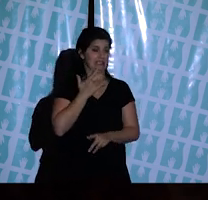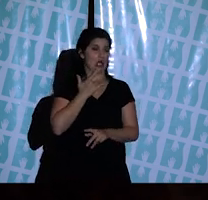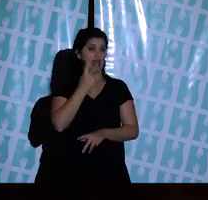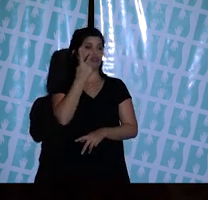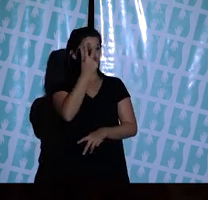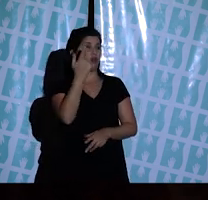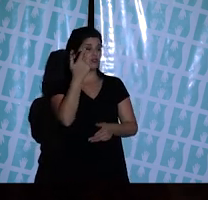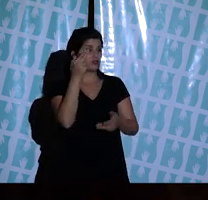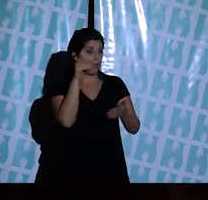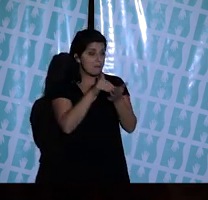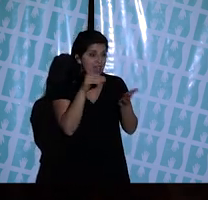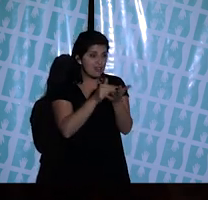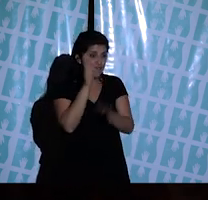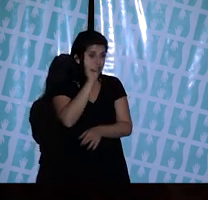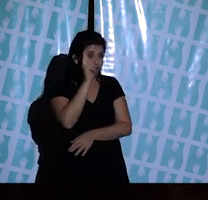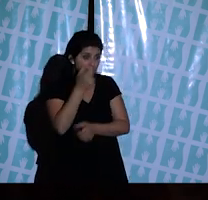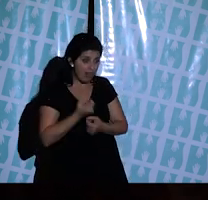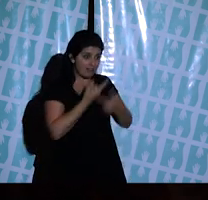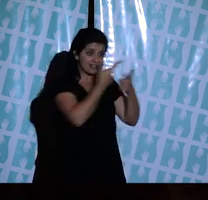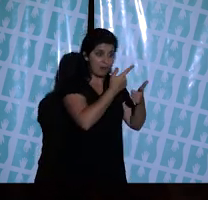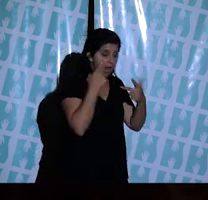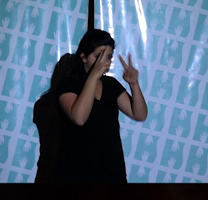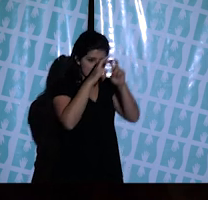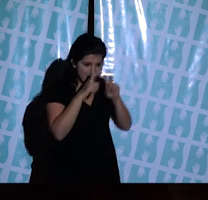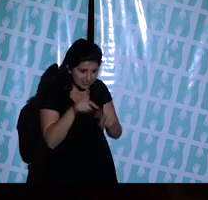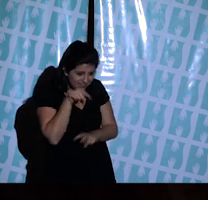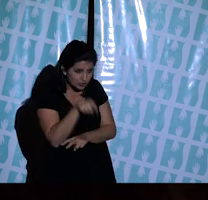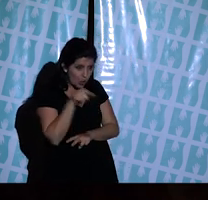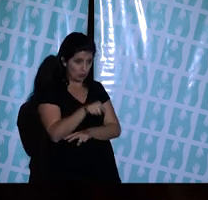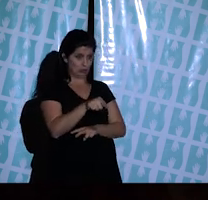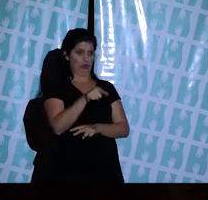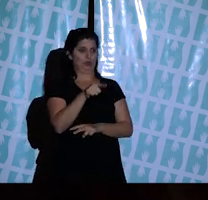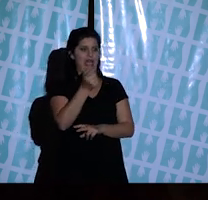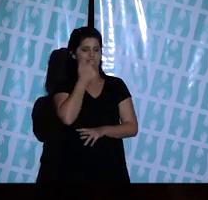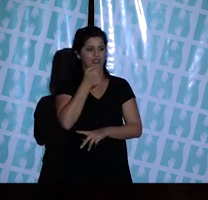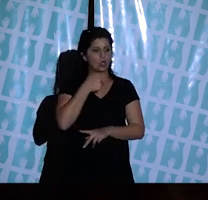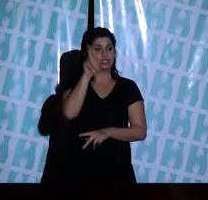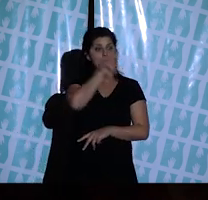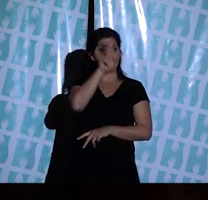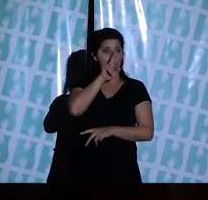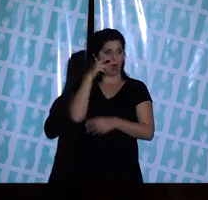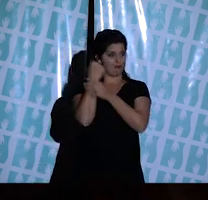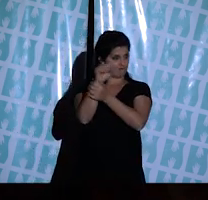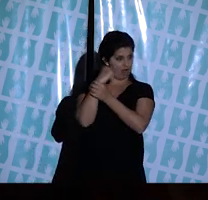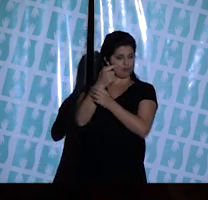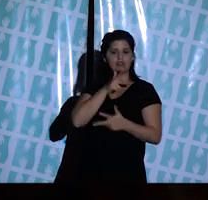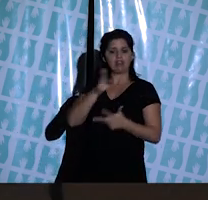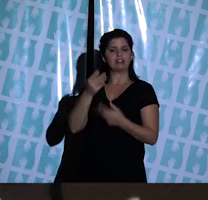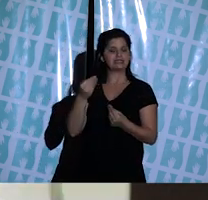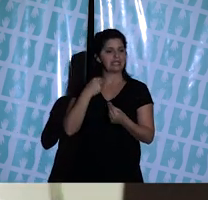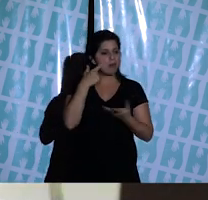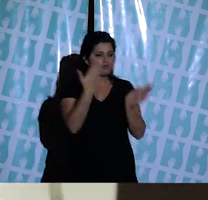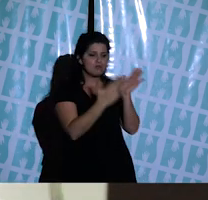investigación en el mundo sobre adicciones. Pero ella justamente decía esto, ¿no? Logró demostrar